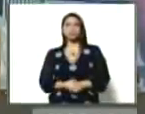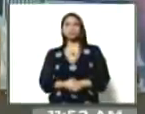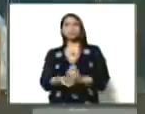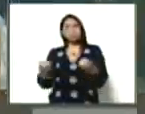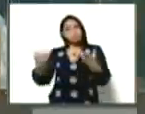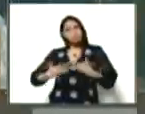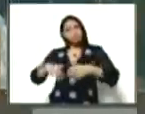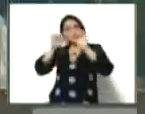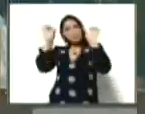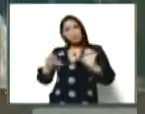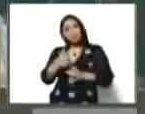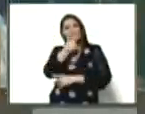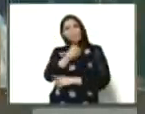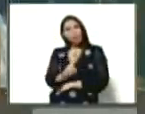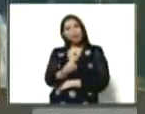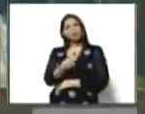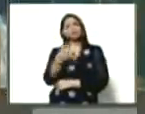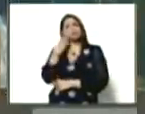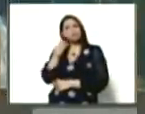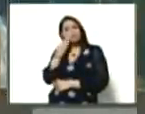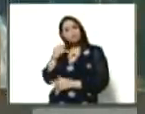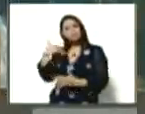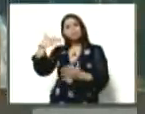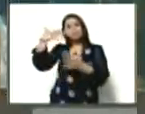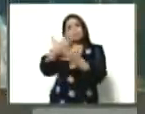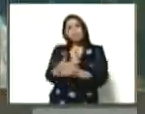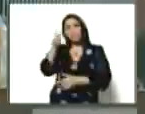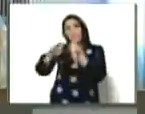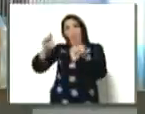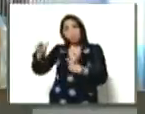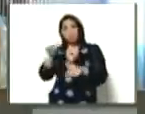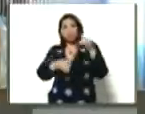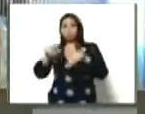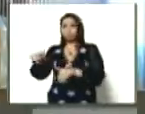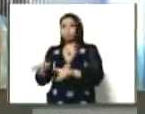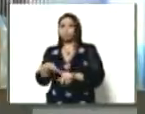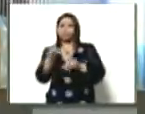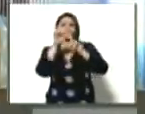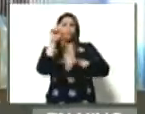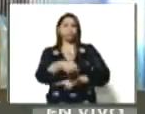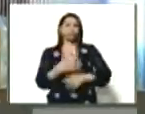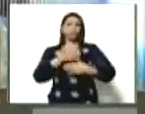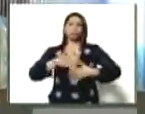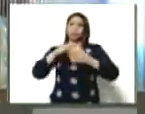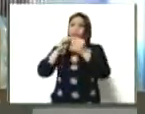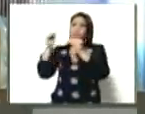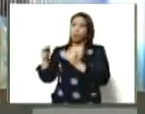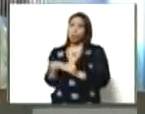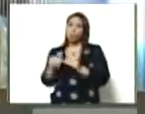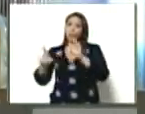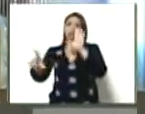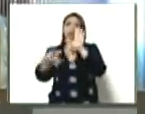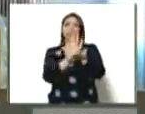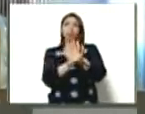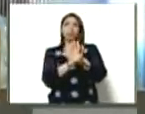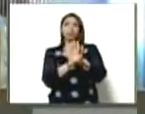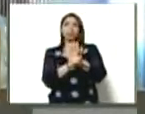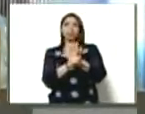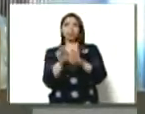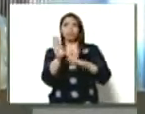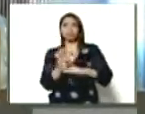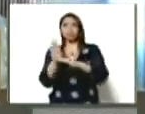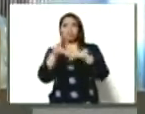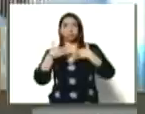sencillo, de fácil experiencia para el lector y la lectora, y es apropiado a los protocolos de bioseguridad